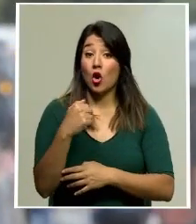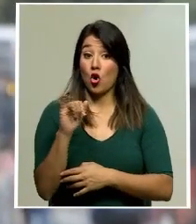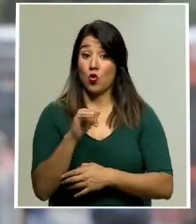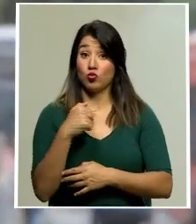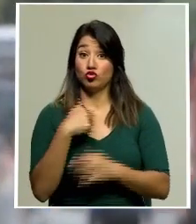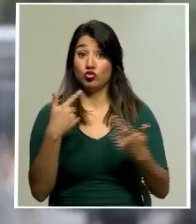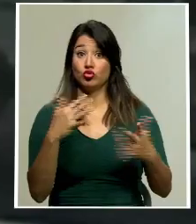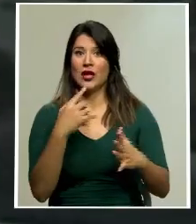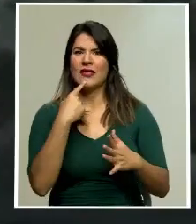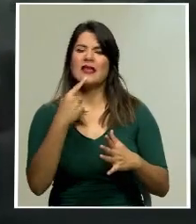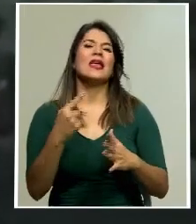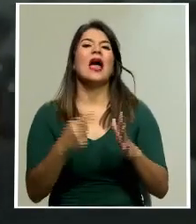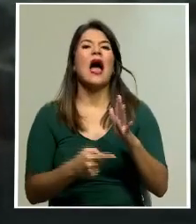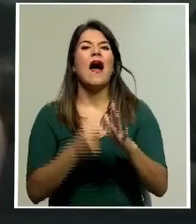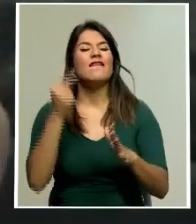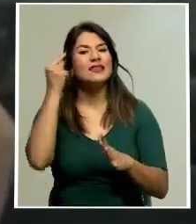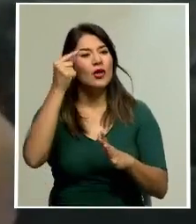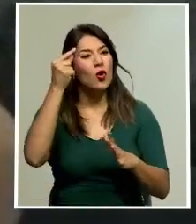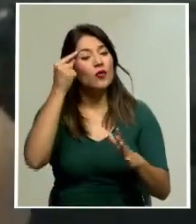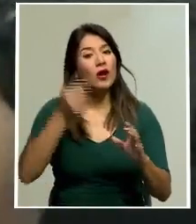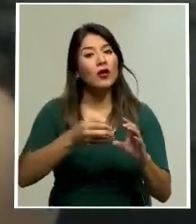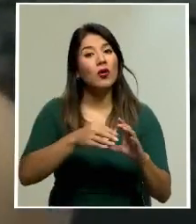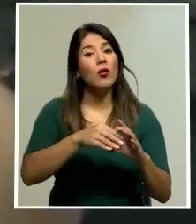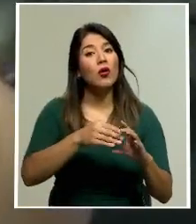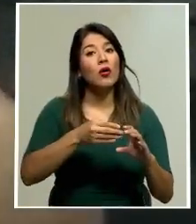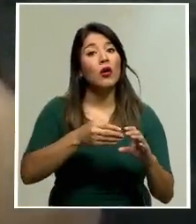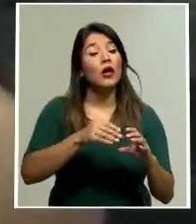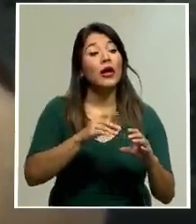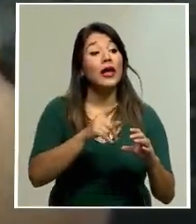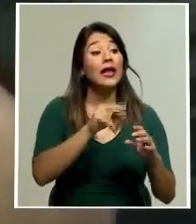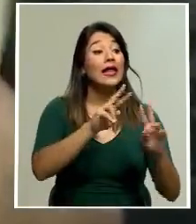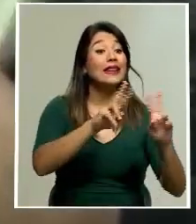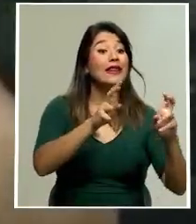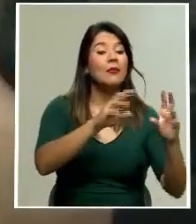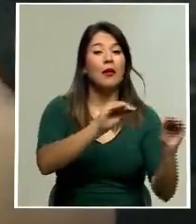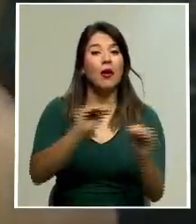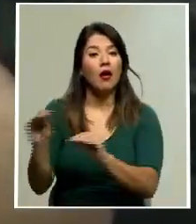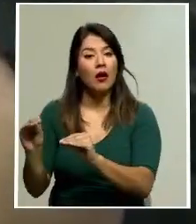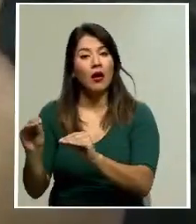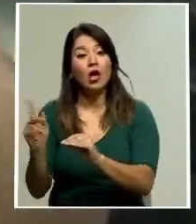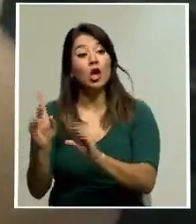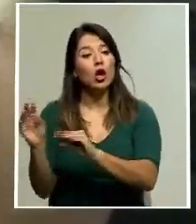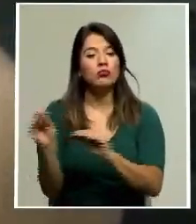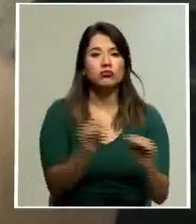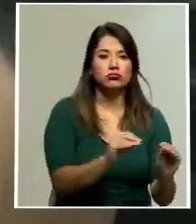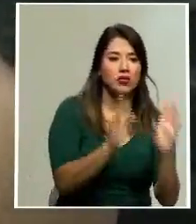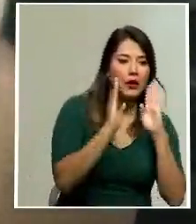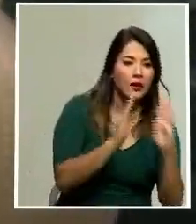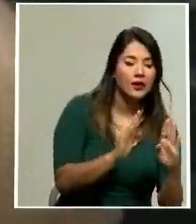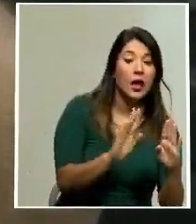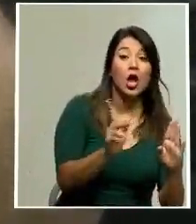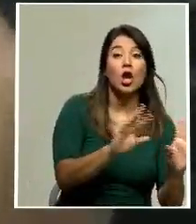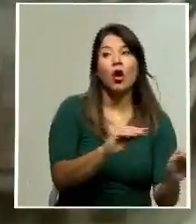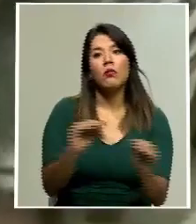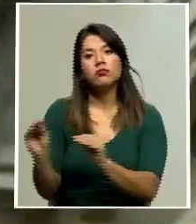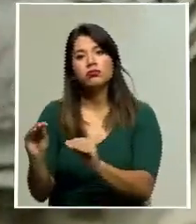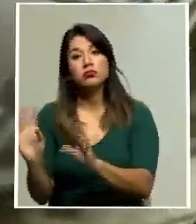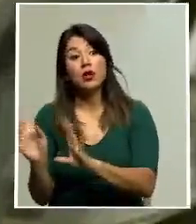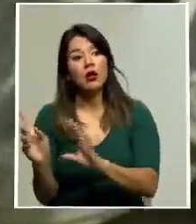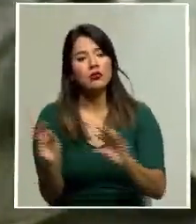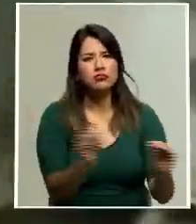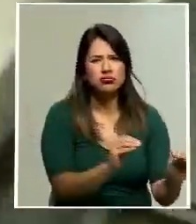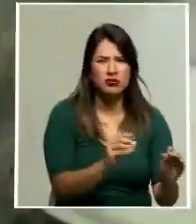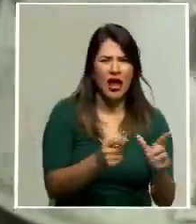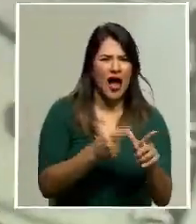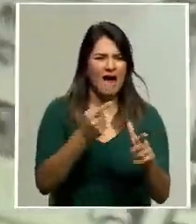gobierno a veces los ha retirado también de agenda para ver otros temas. Entonces uno no entiende el doble discurso de que por un lado es prioridad y le echa la culpa a la Asamblea Legislativa, pero por otro